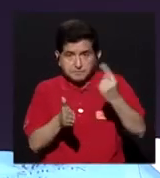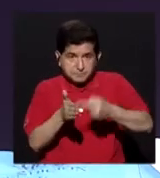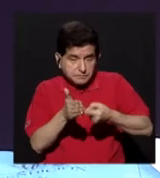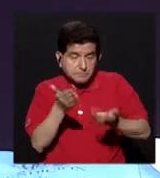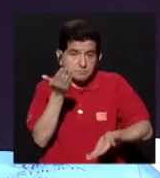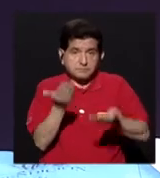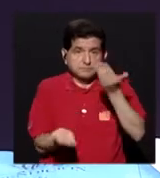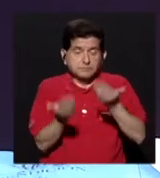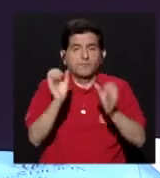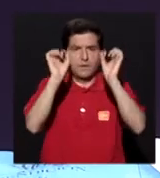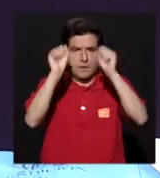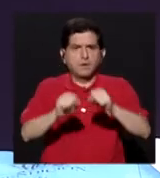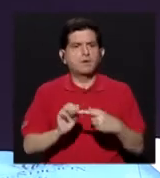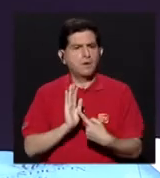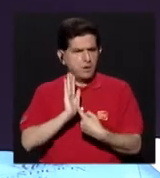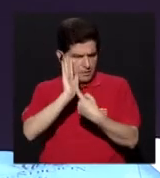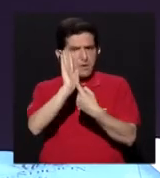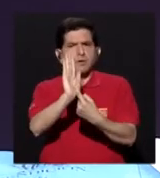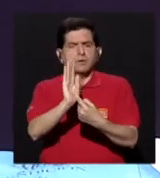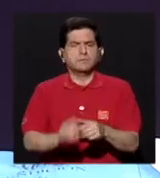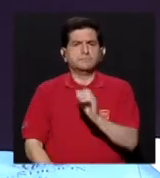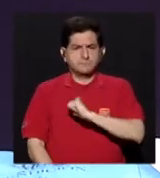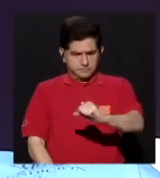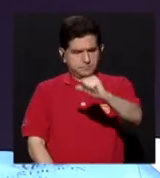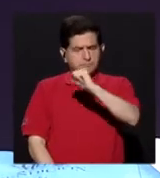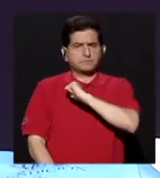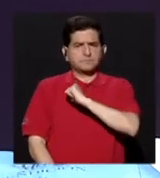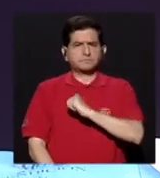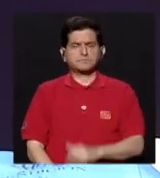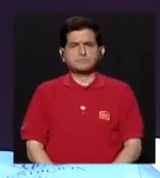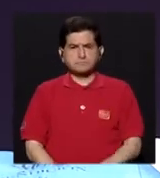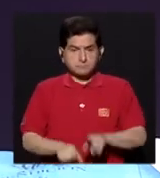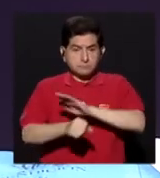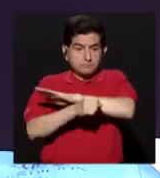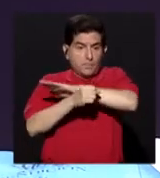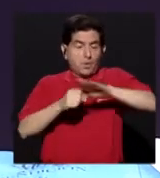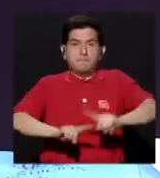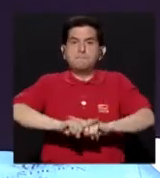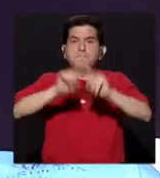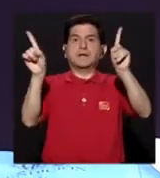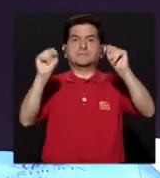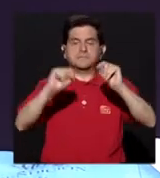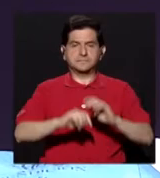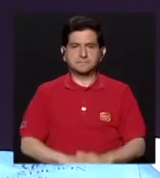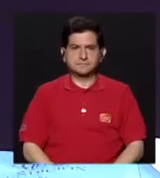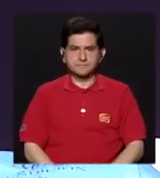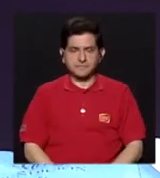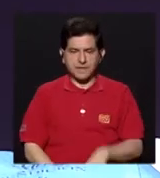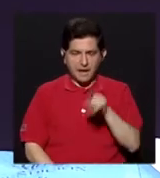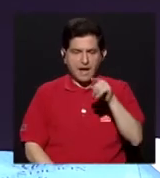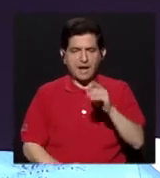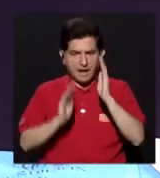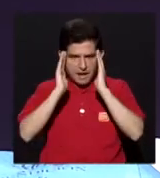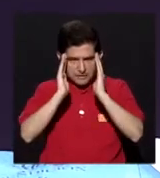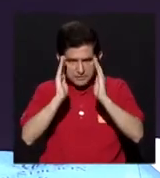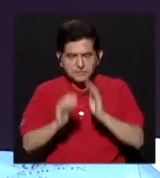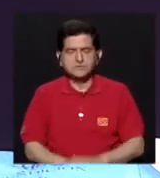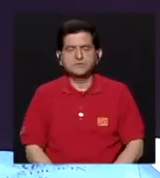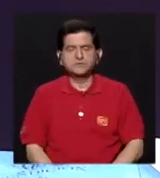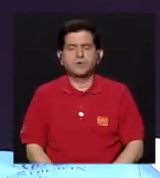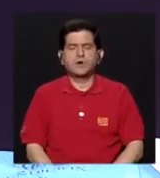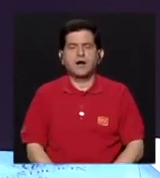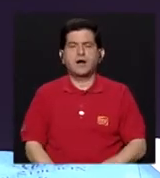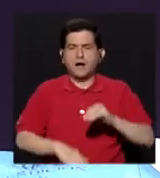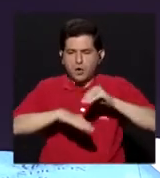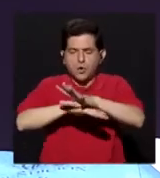incluso, puede mostrar una actitud y una posición completamente diferente hacia la orientación sexual e identidad de género